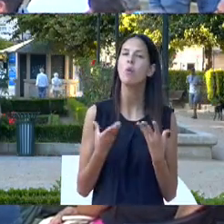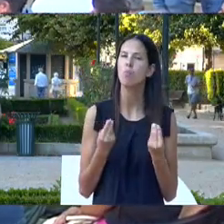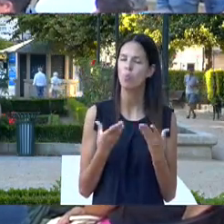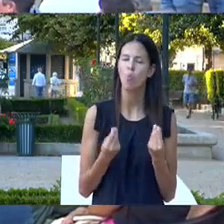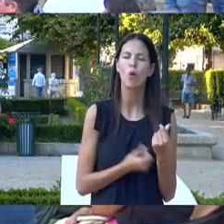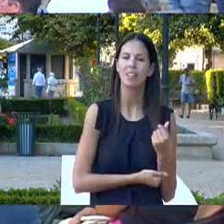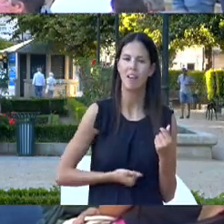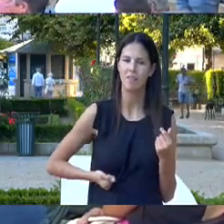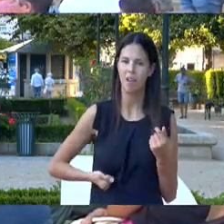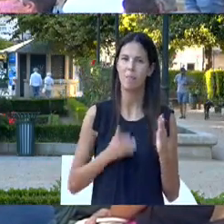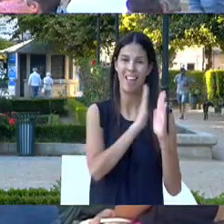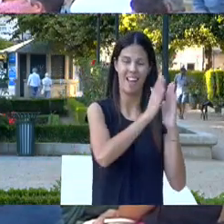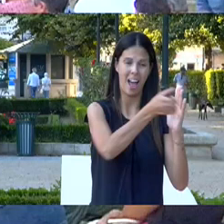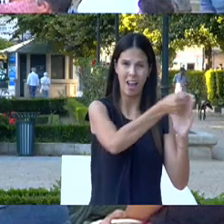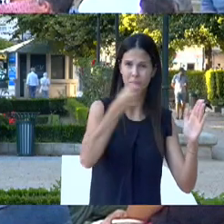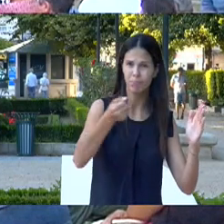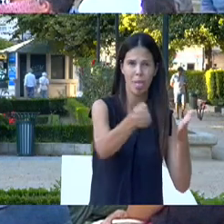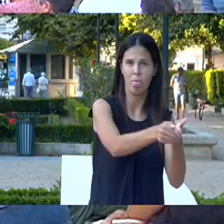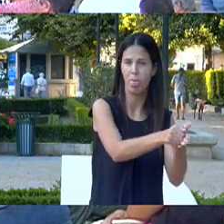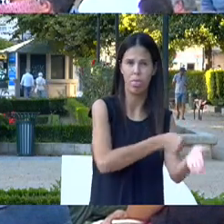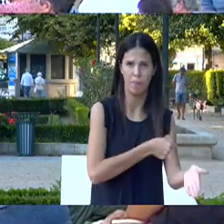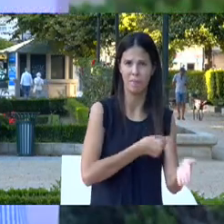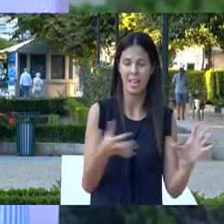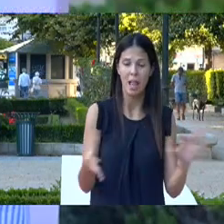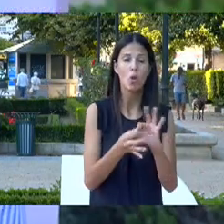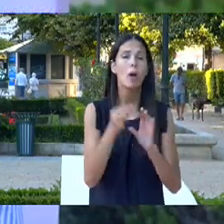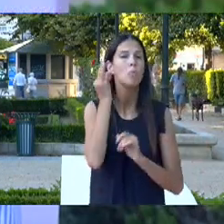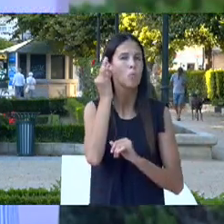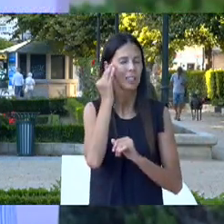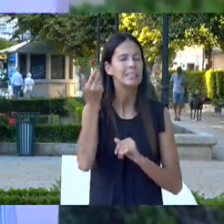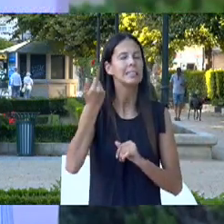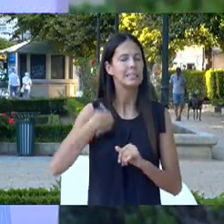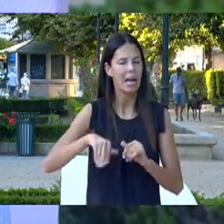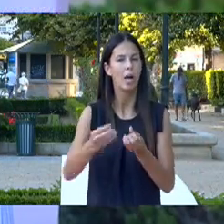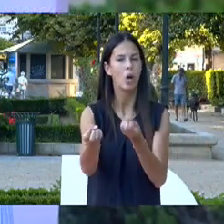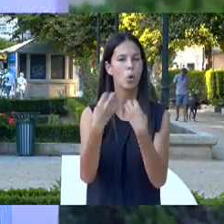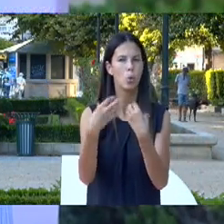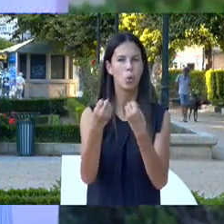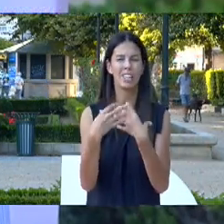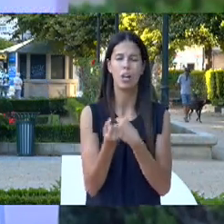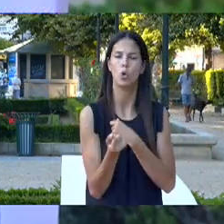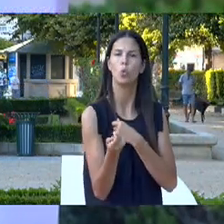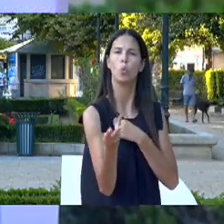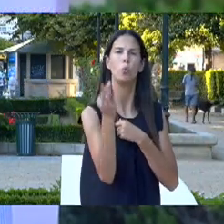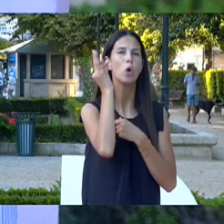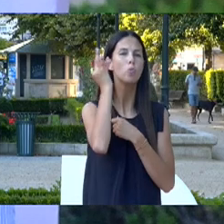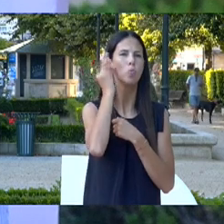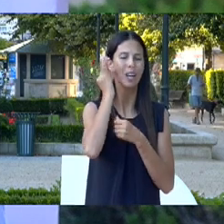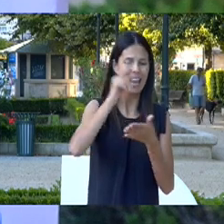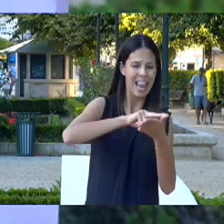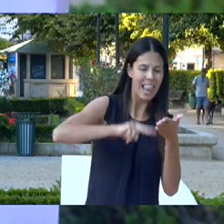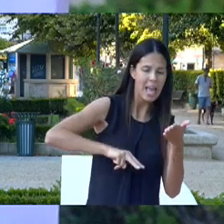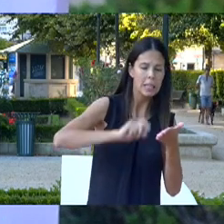despensas estaban baleiras. En relación á muller, xa nos comentou que o número de mulleres que sabía ler e escribir